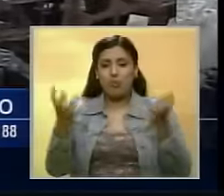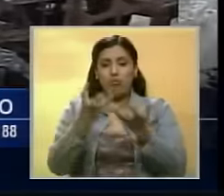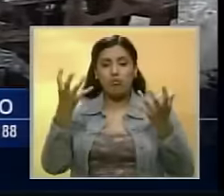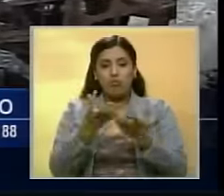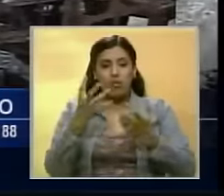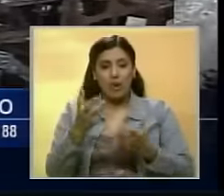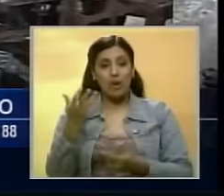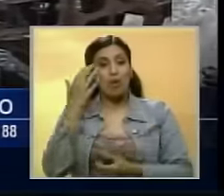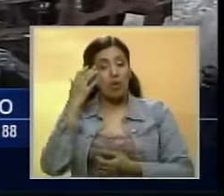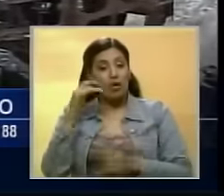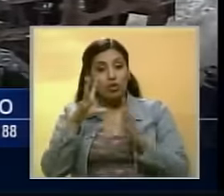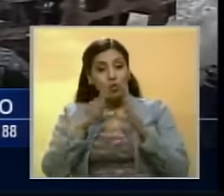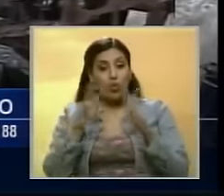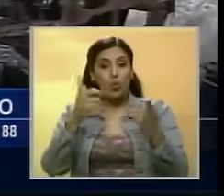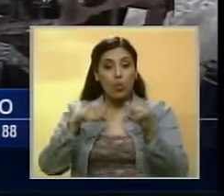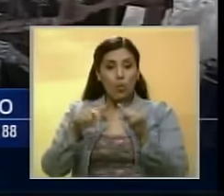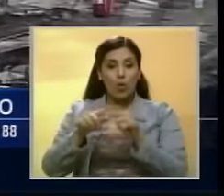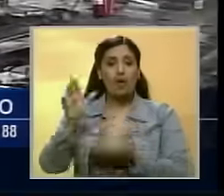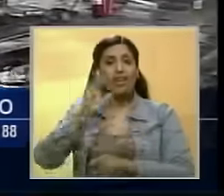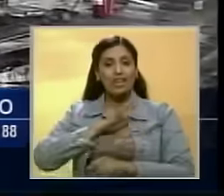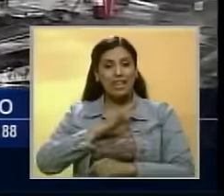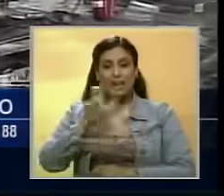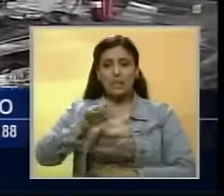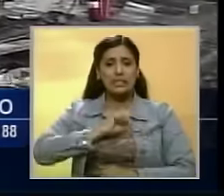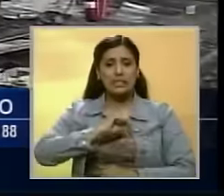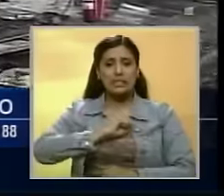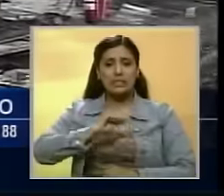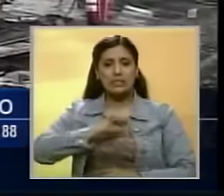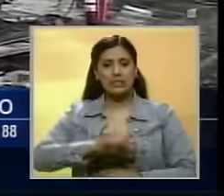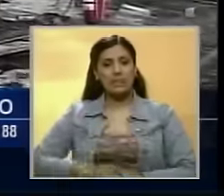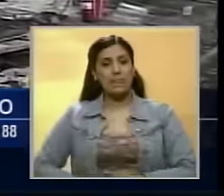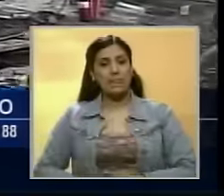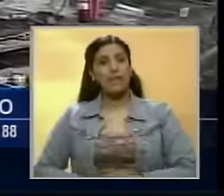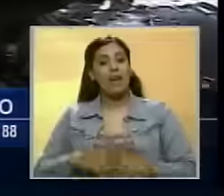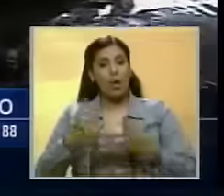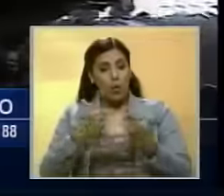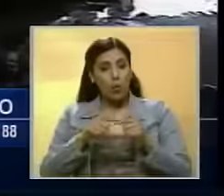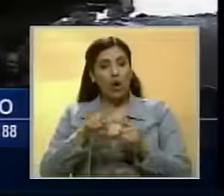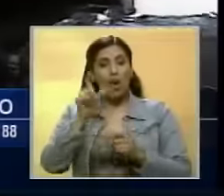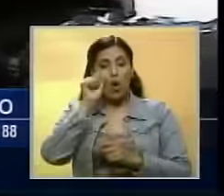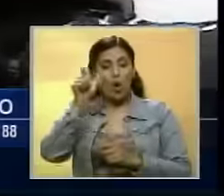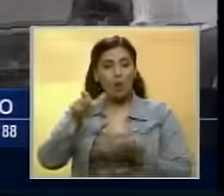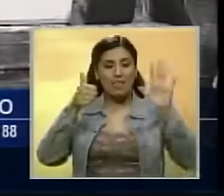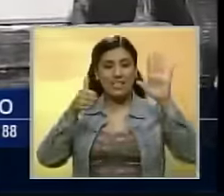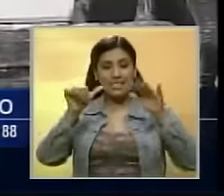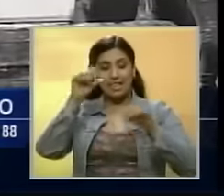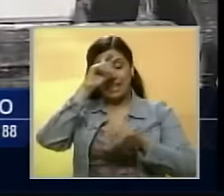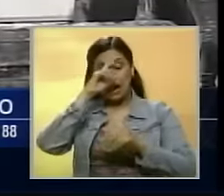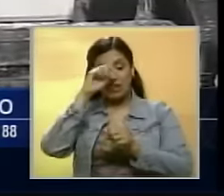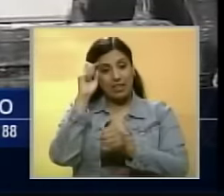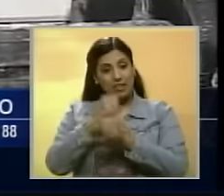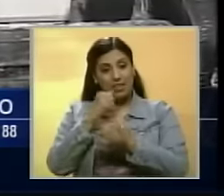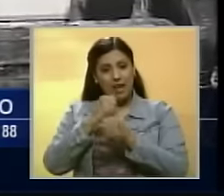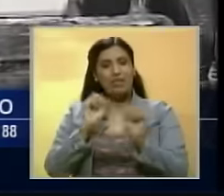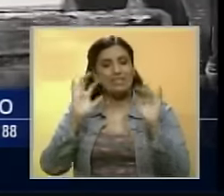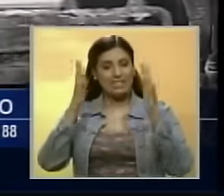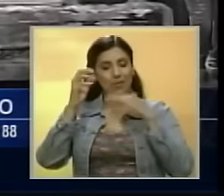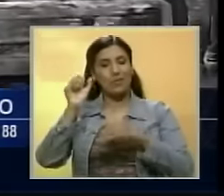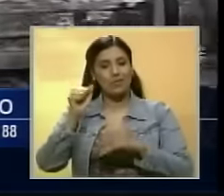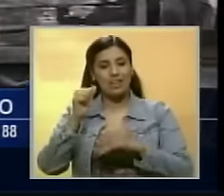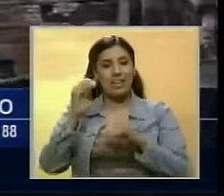incendio en toda la zona lo que generó pánico en los presentes en el hecho un sexagenario que elabora como vigilante salvó su vida